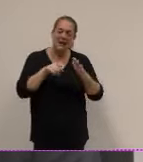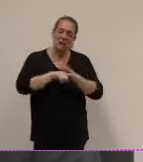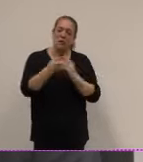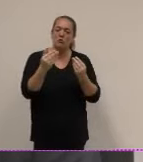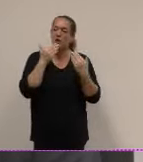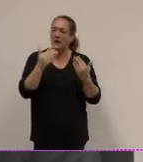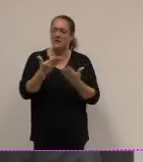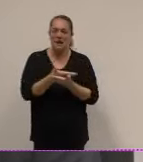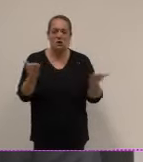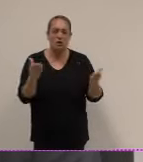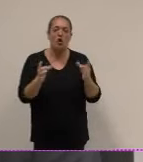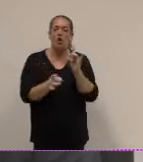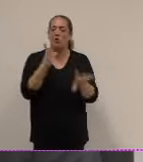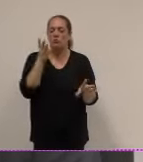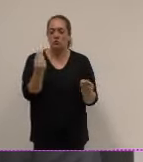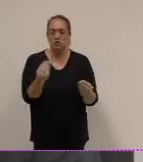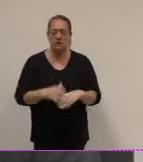gracias a todos y mucha suerte.